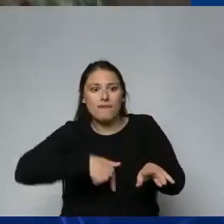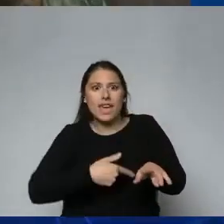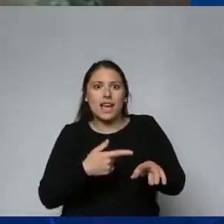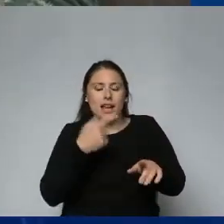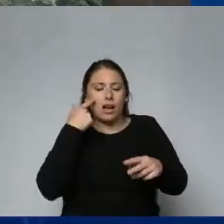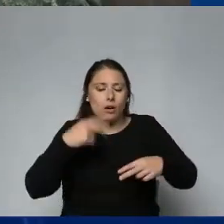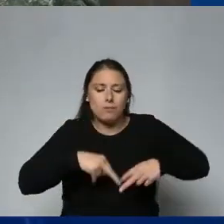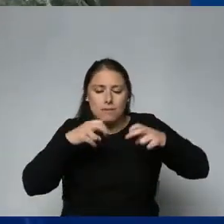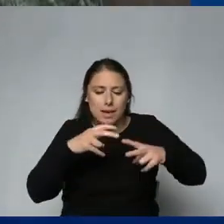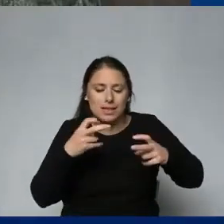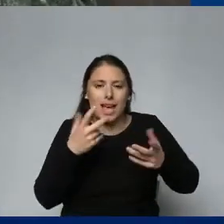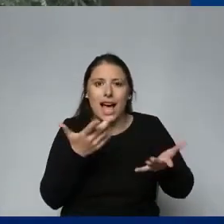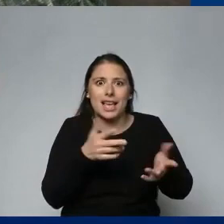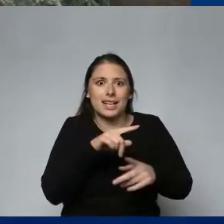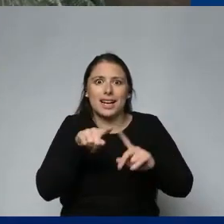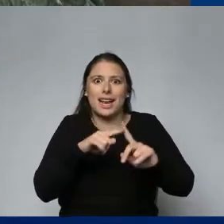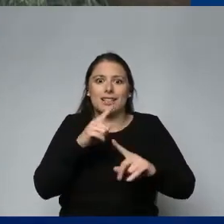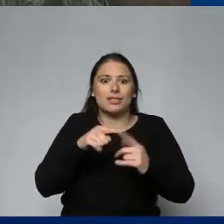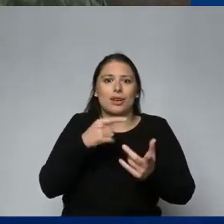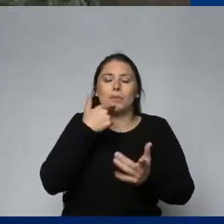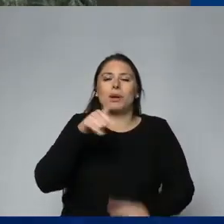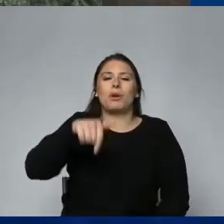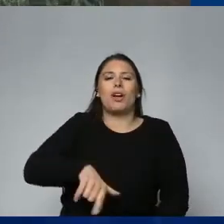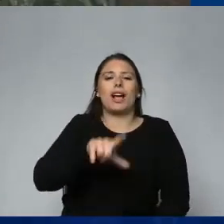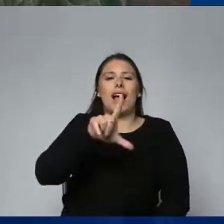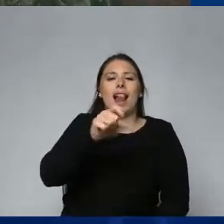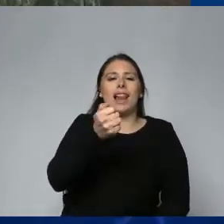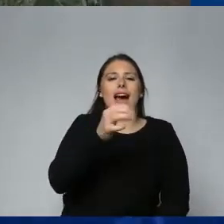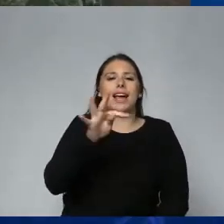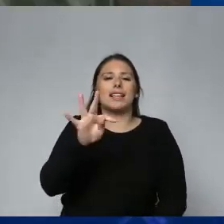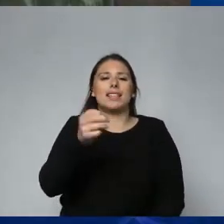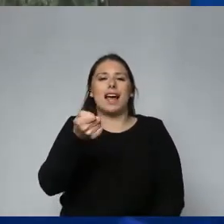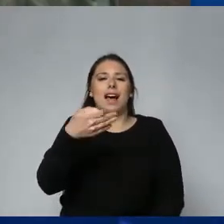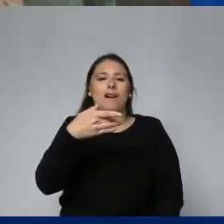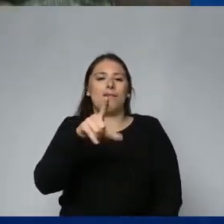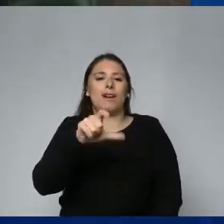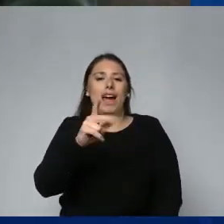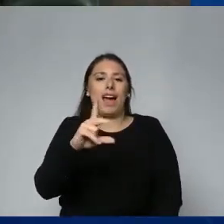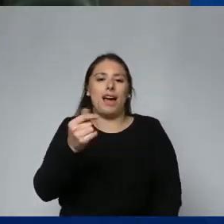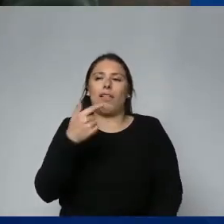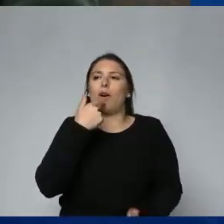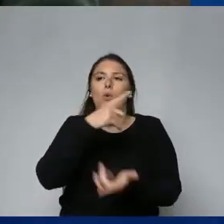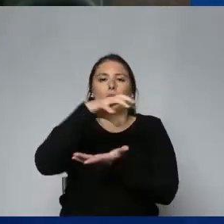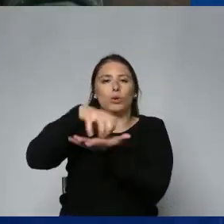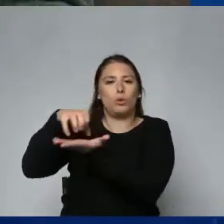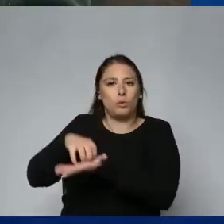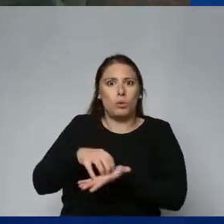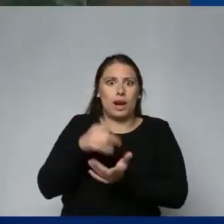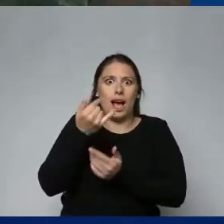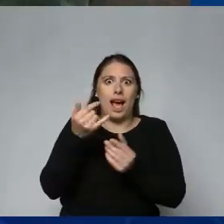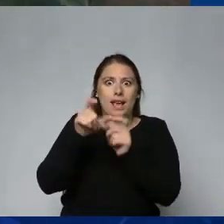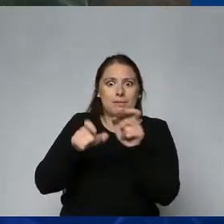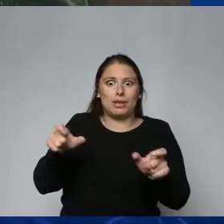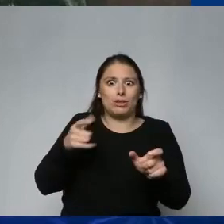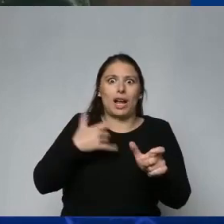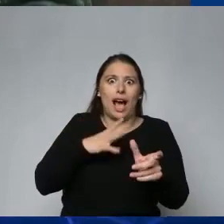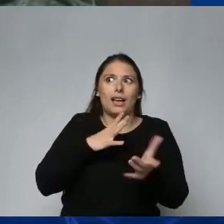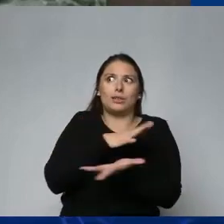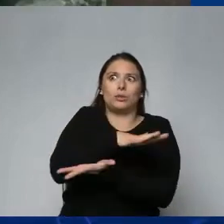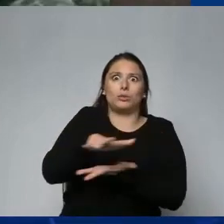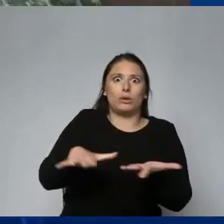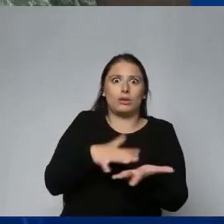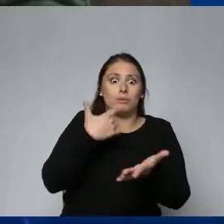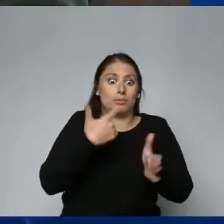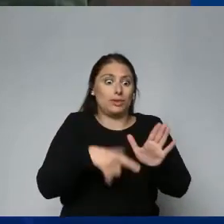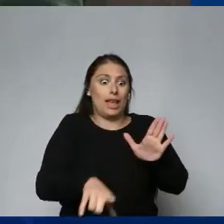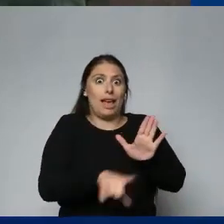en la investigación, que en La Tablada, por ejemplo, que en distintos lugares había gente y habían pasado cosas que por la